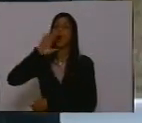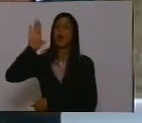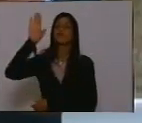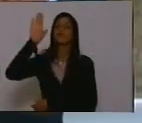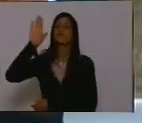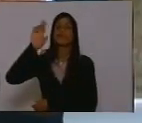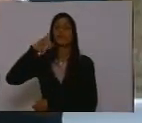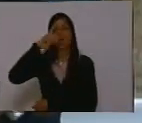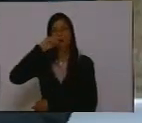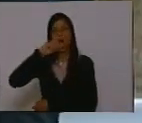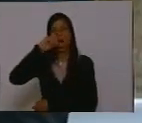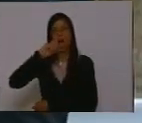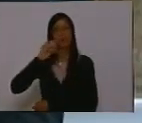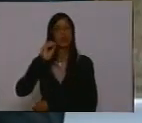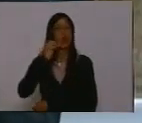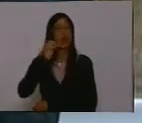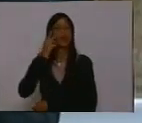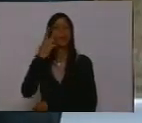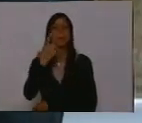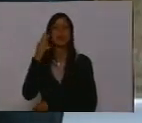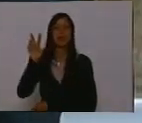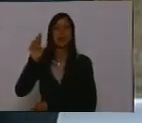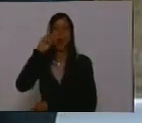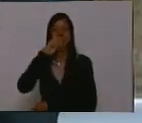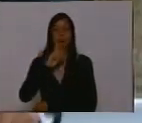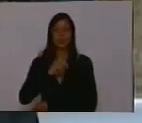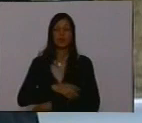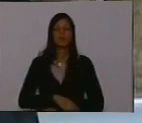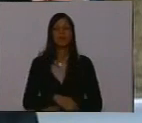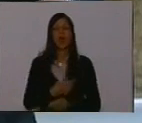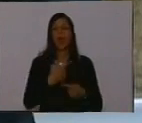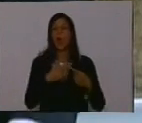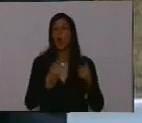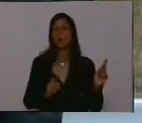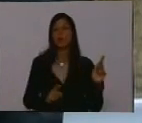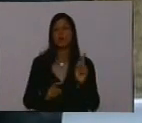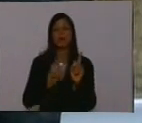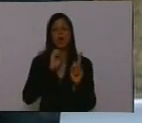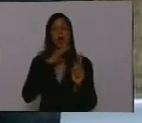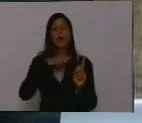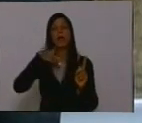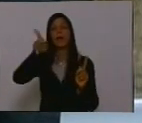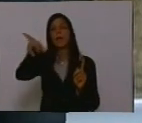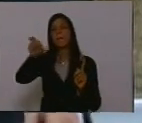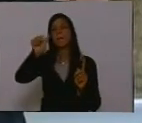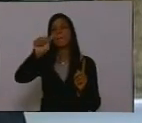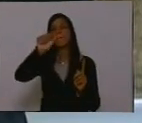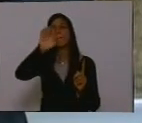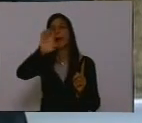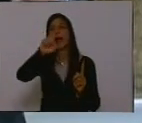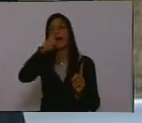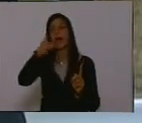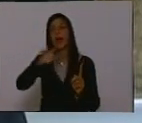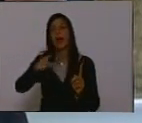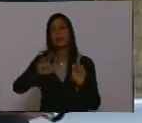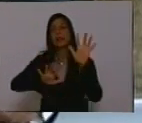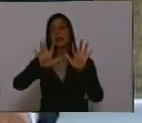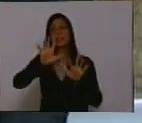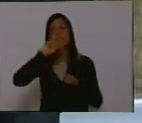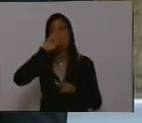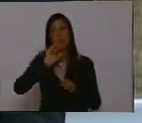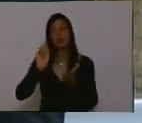Páez, cuando entra la independencia, tenía 15 años. El mariscal de